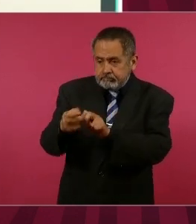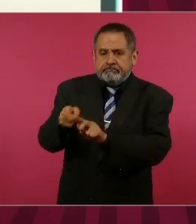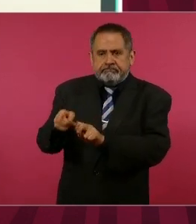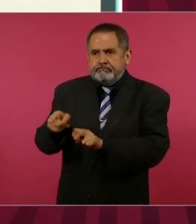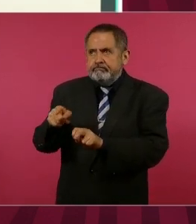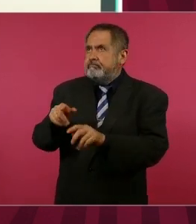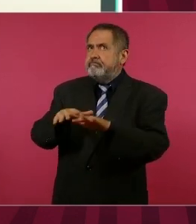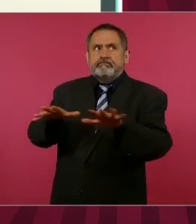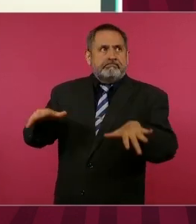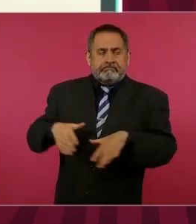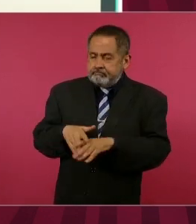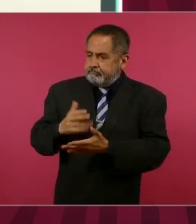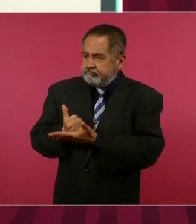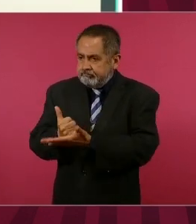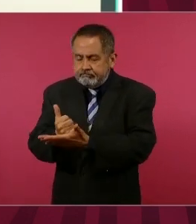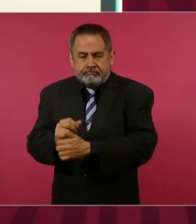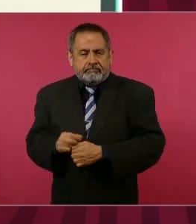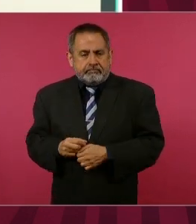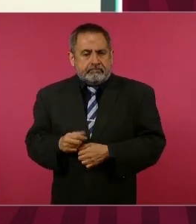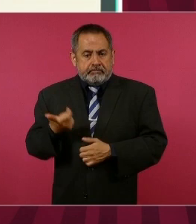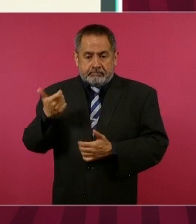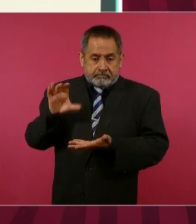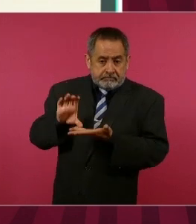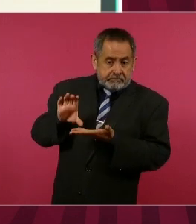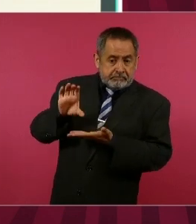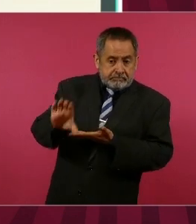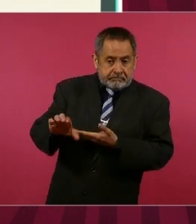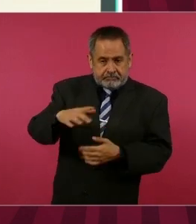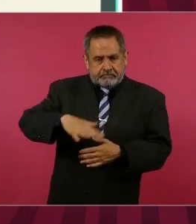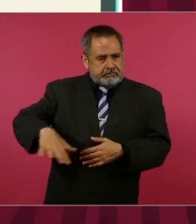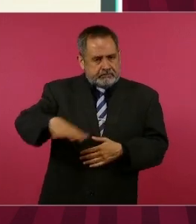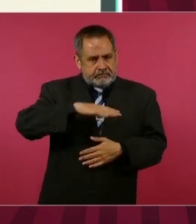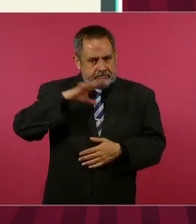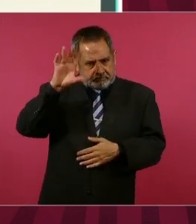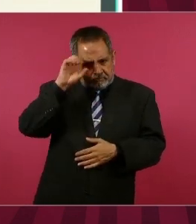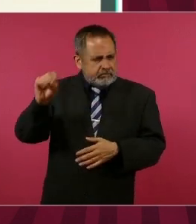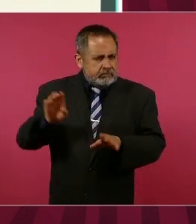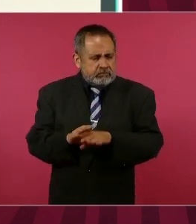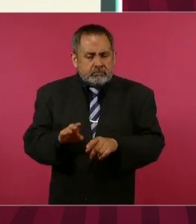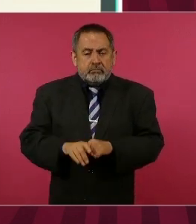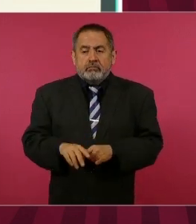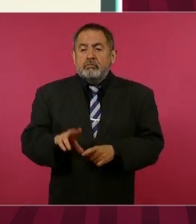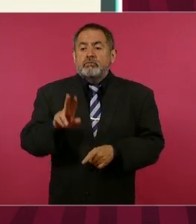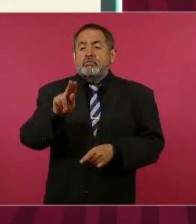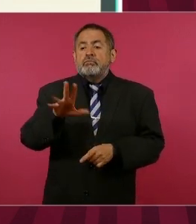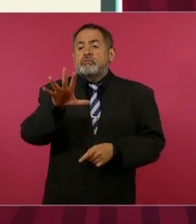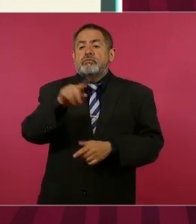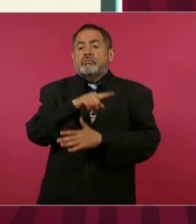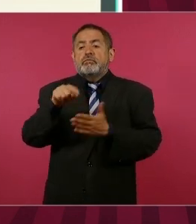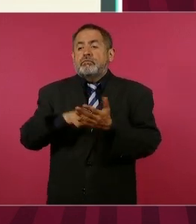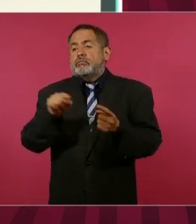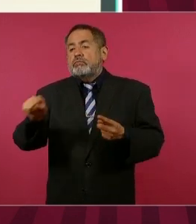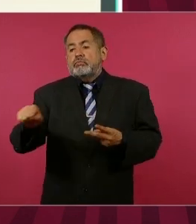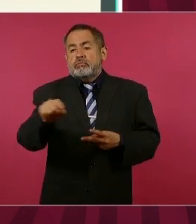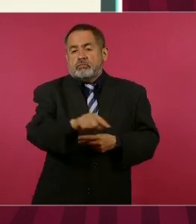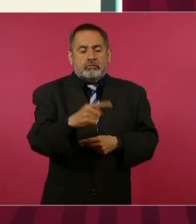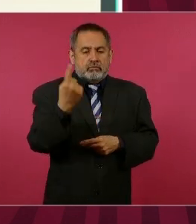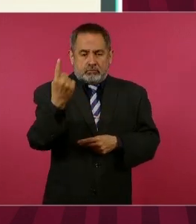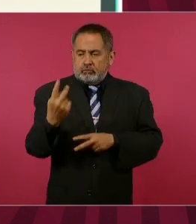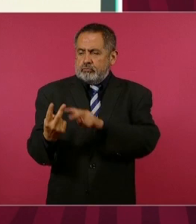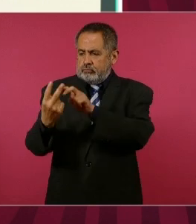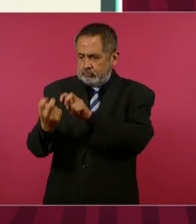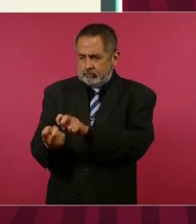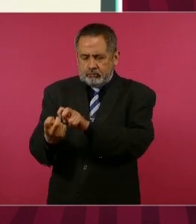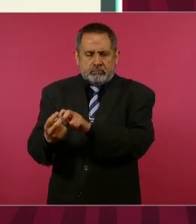de estos recursos que hoy llegan a Morelos serán 85 del centro de salud de un consultorio